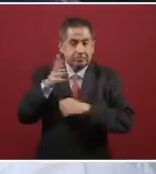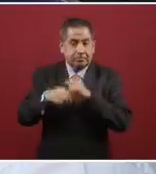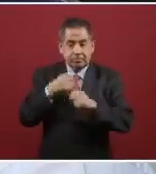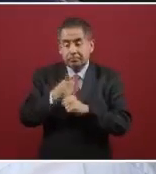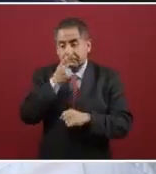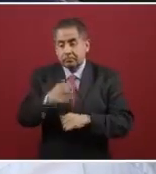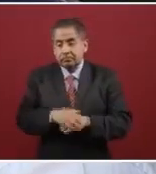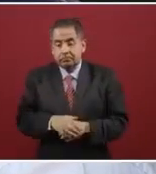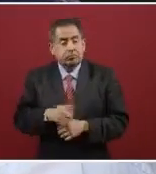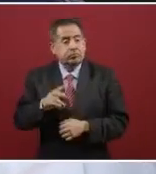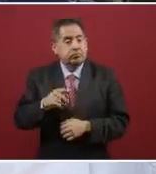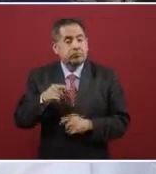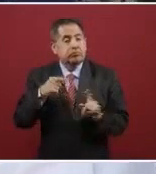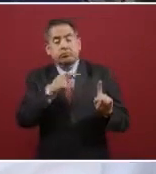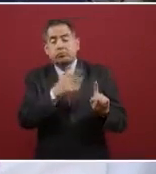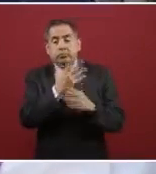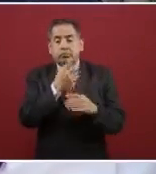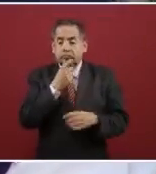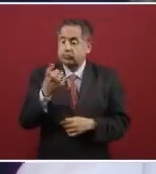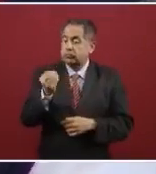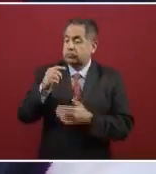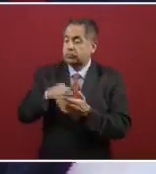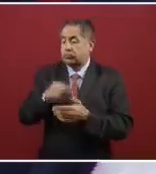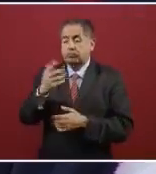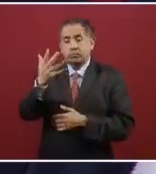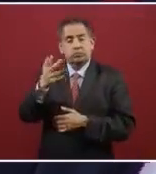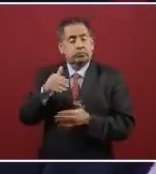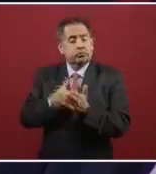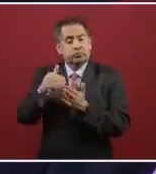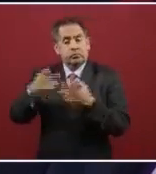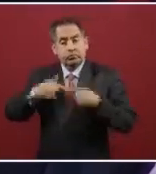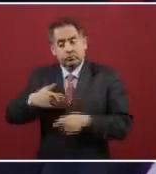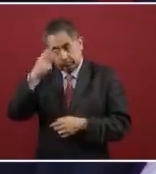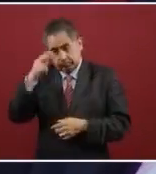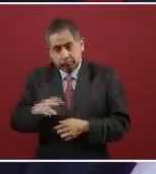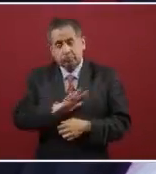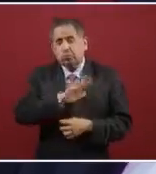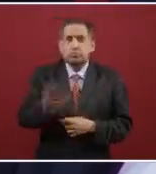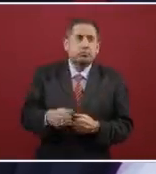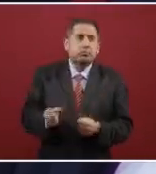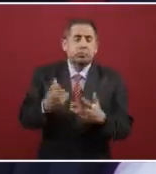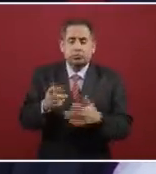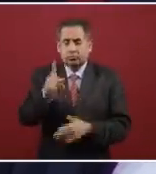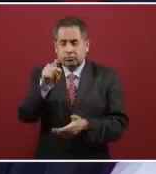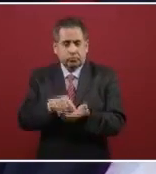que se infectaron 9.5 millones de mexicanos y que murieron